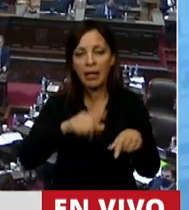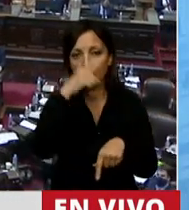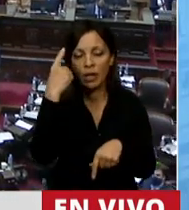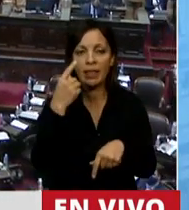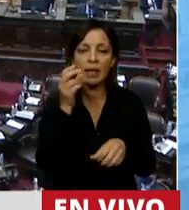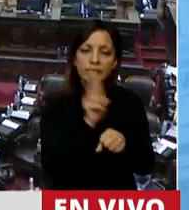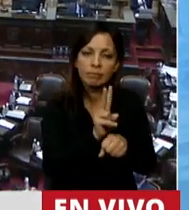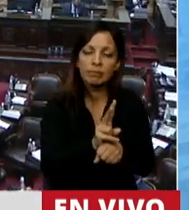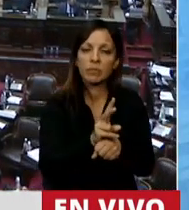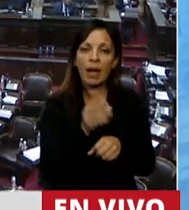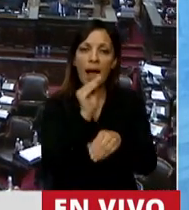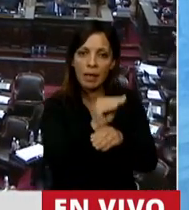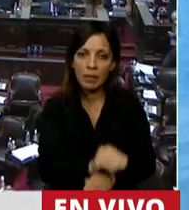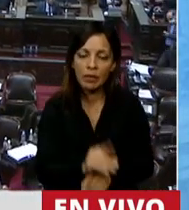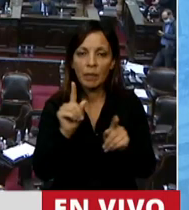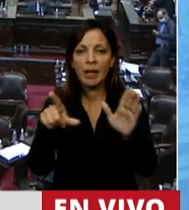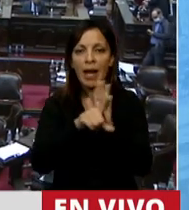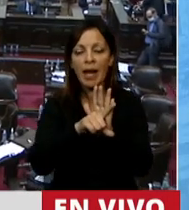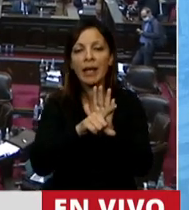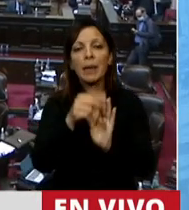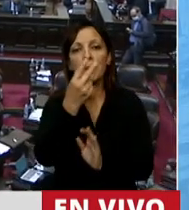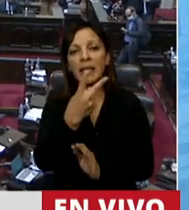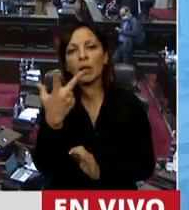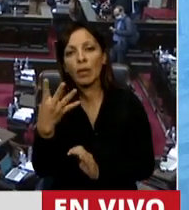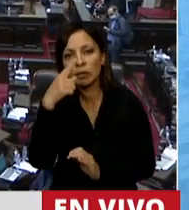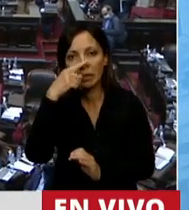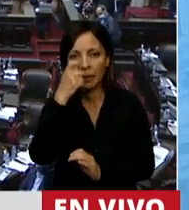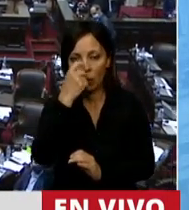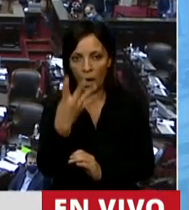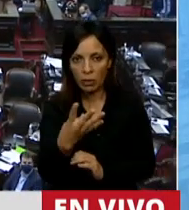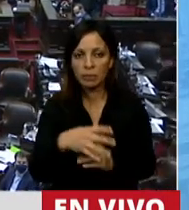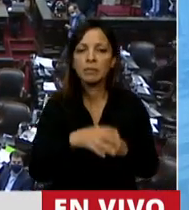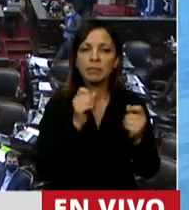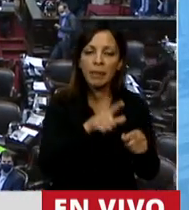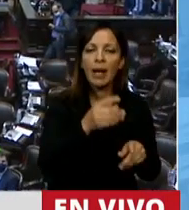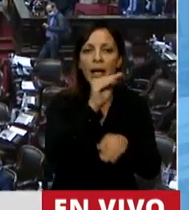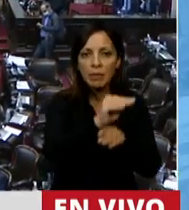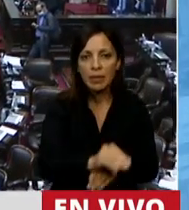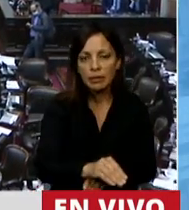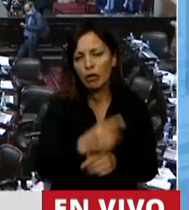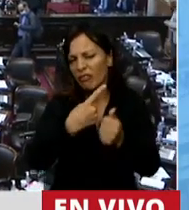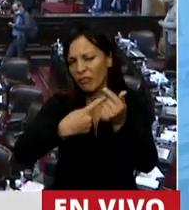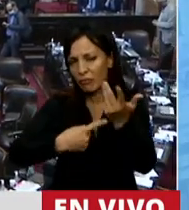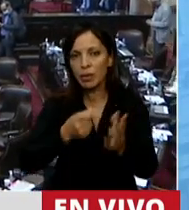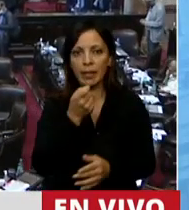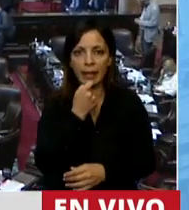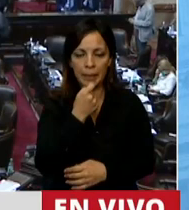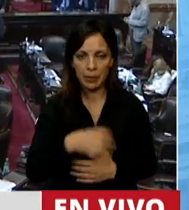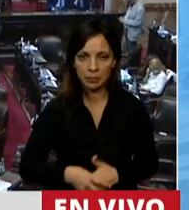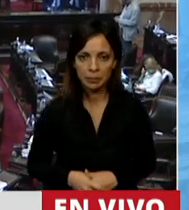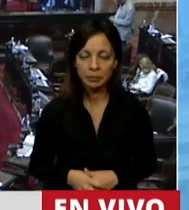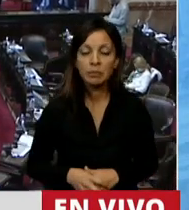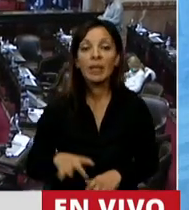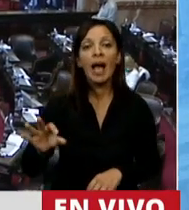Alimentaria del Ministerio de Desarrollo Social y la Ley 24724, que crea el Programa de Nutrición y Alimentación, por ejemplo. Miren, en el